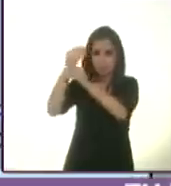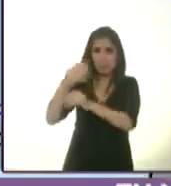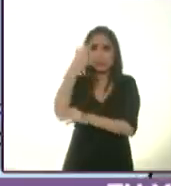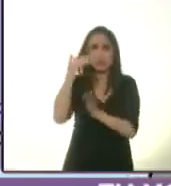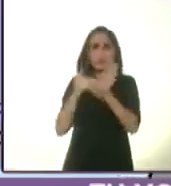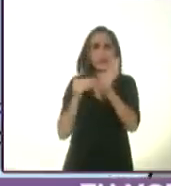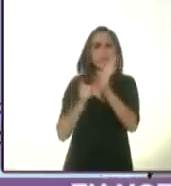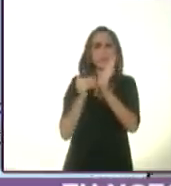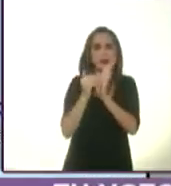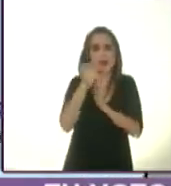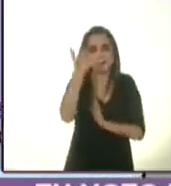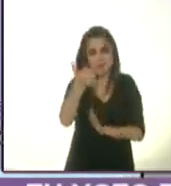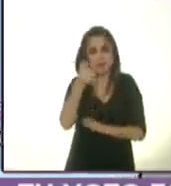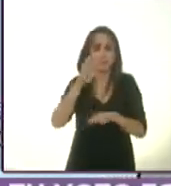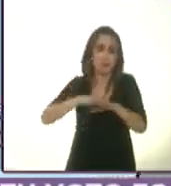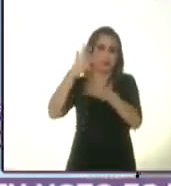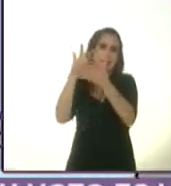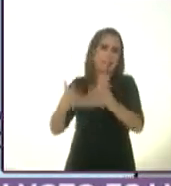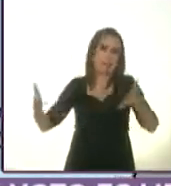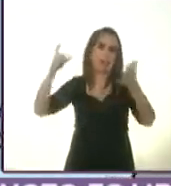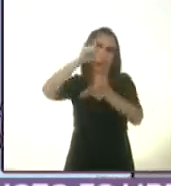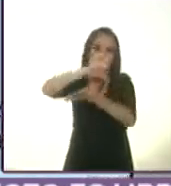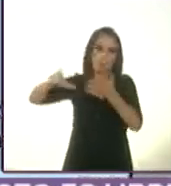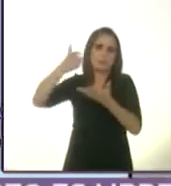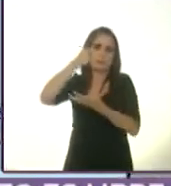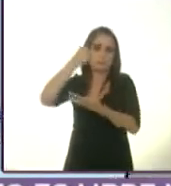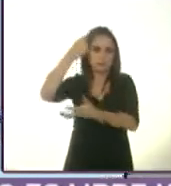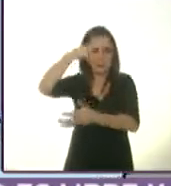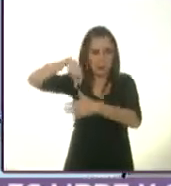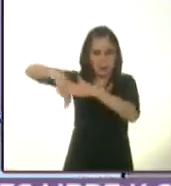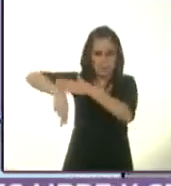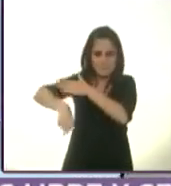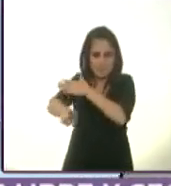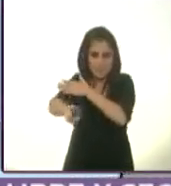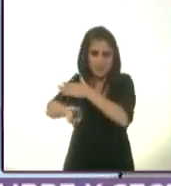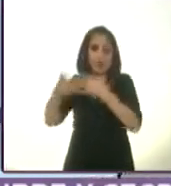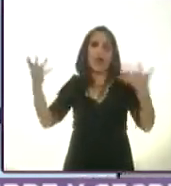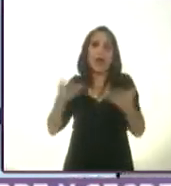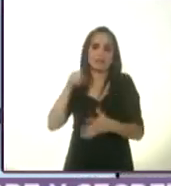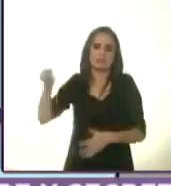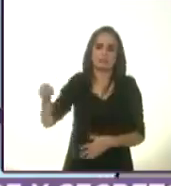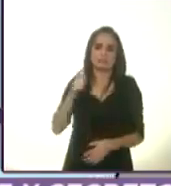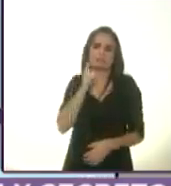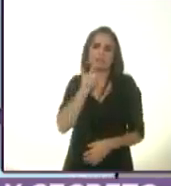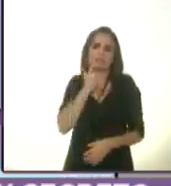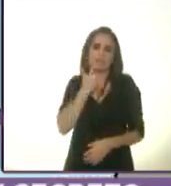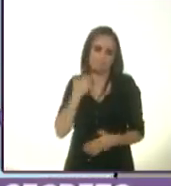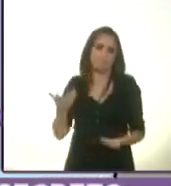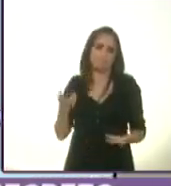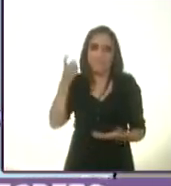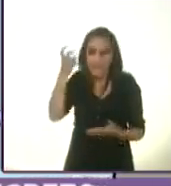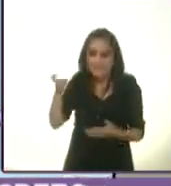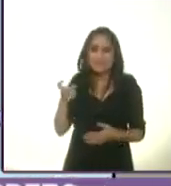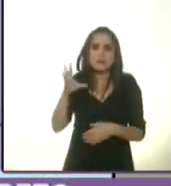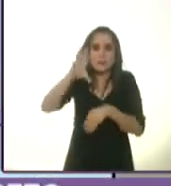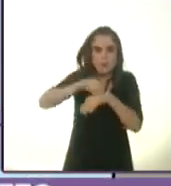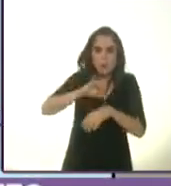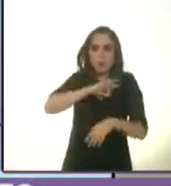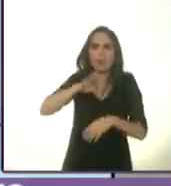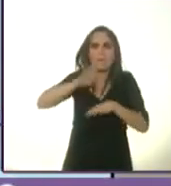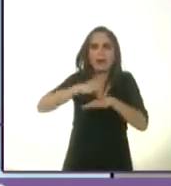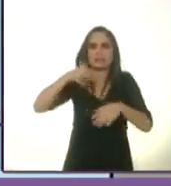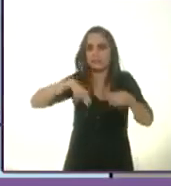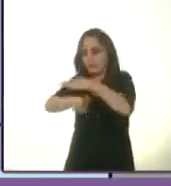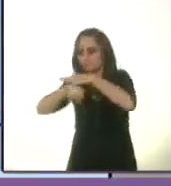es decir la mayor compra en la historia de vagones del metro de la ciudad le hizo andrés manuel lópez obrador que permitió que hubiera mucho más